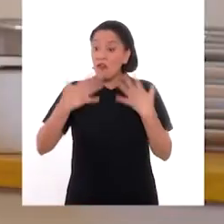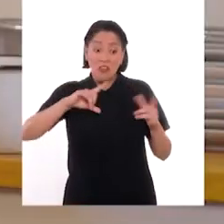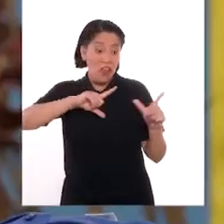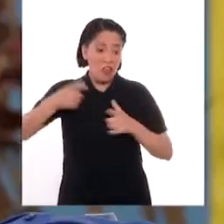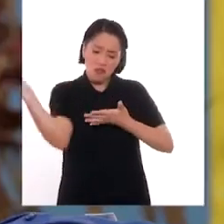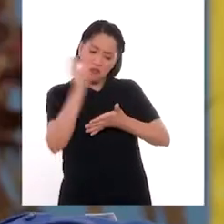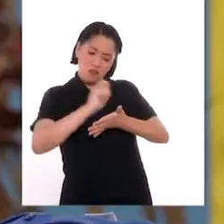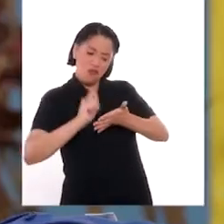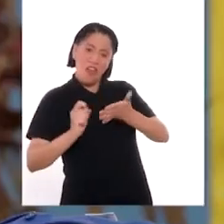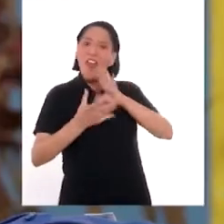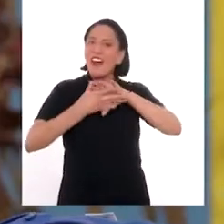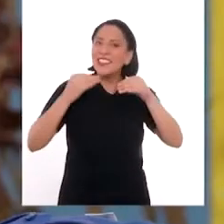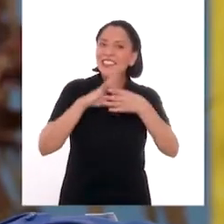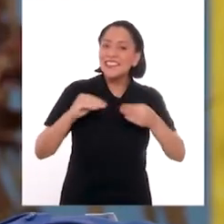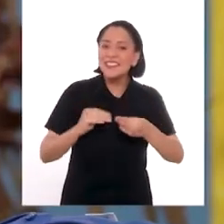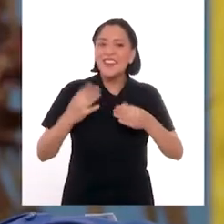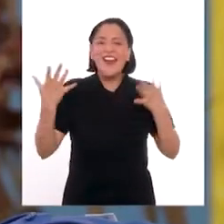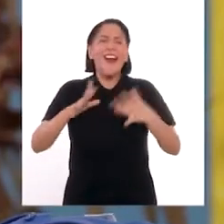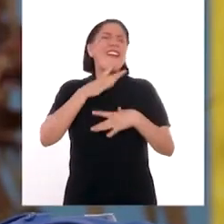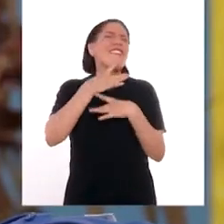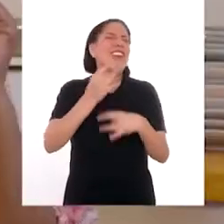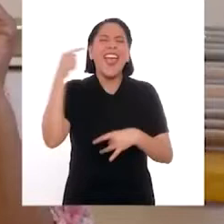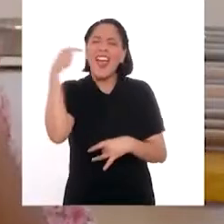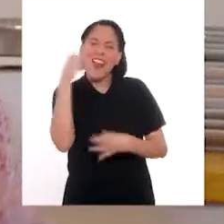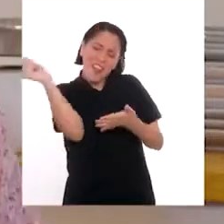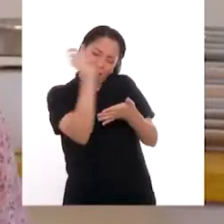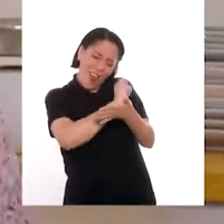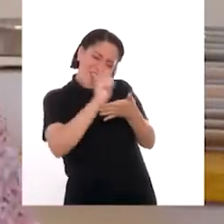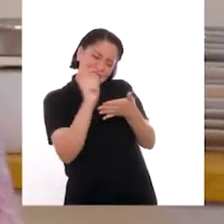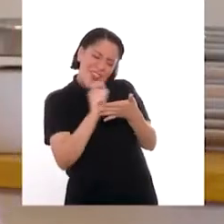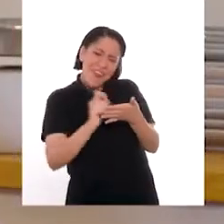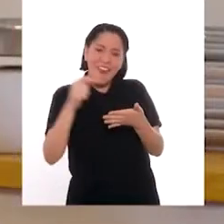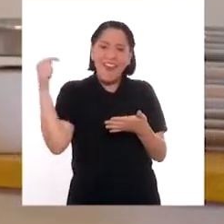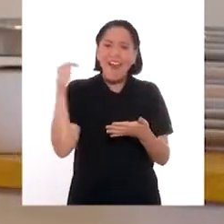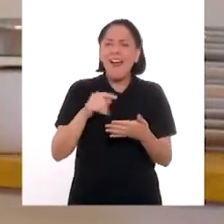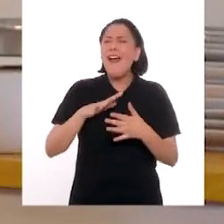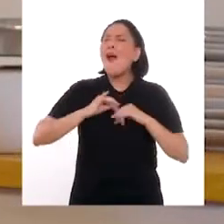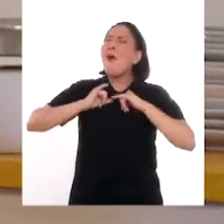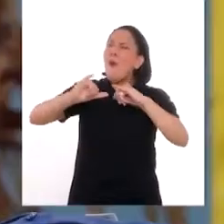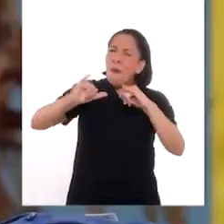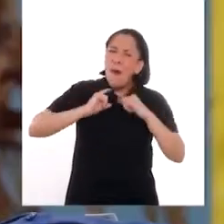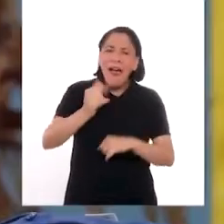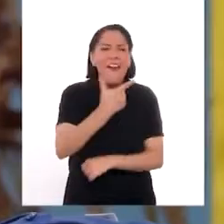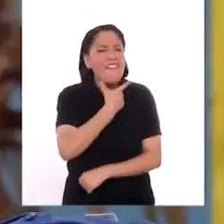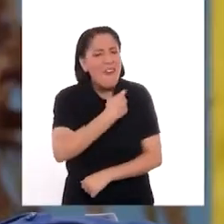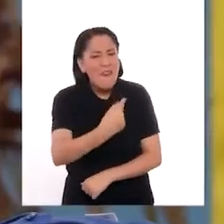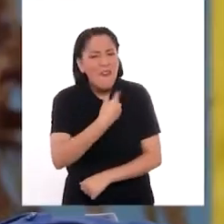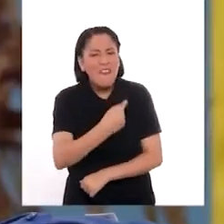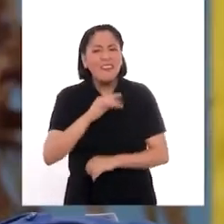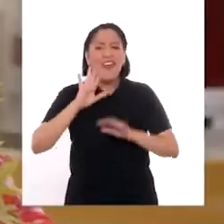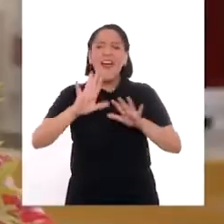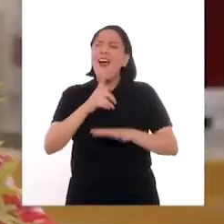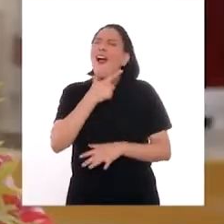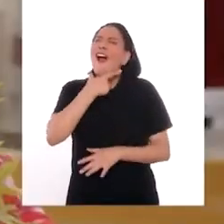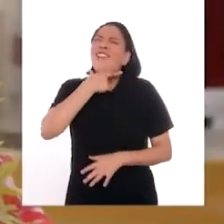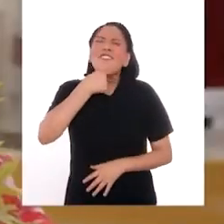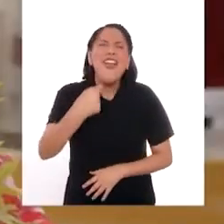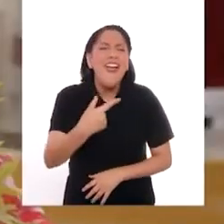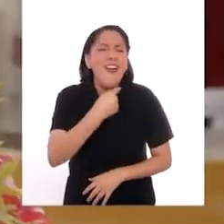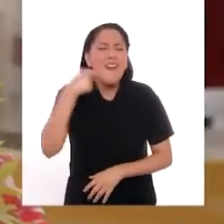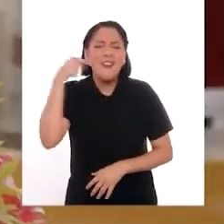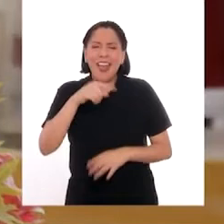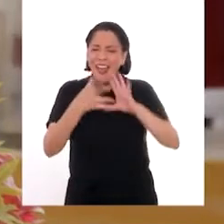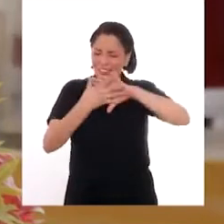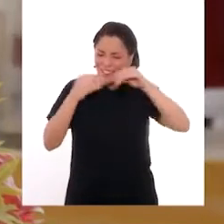Fin, terminamos nuestra obra. Me encantó escribir esta escena. A mí también. Me encanta